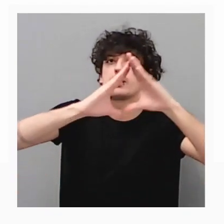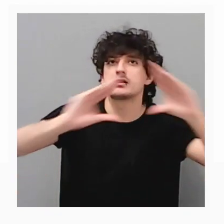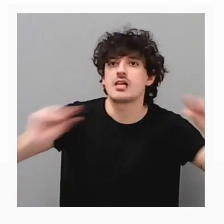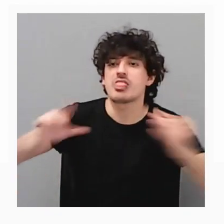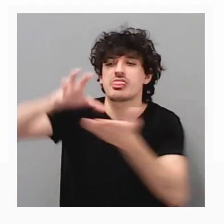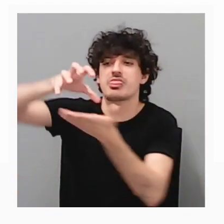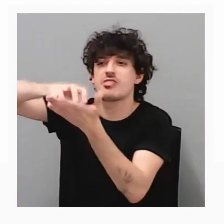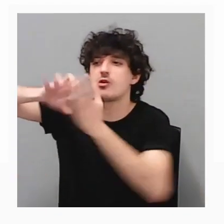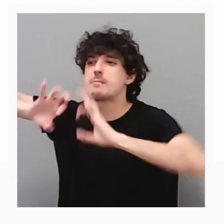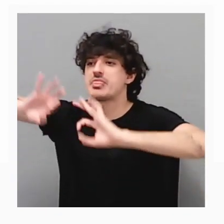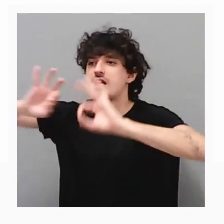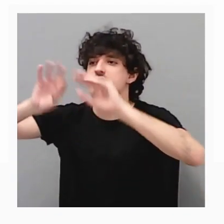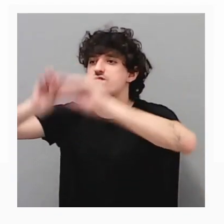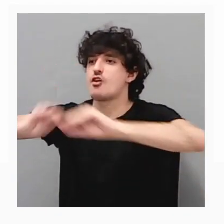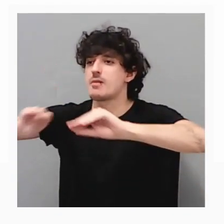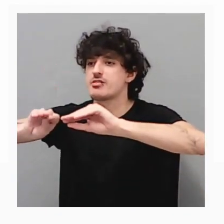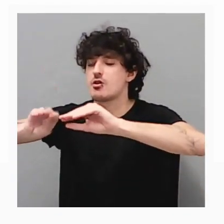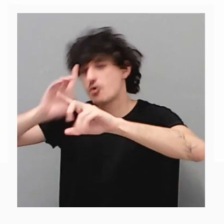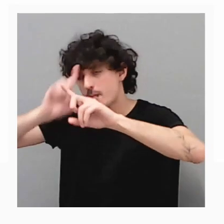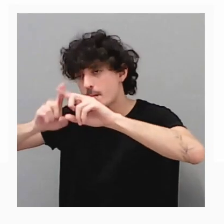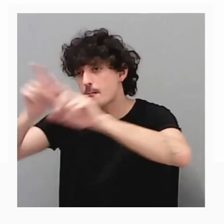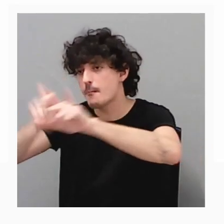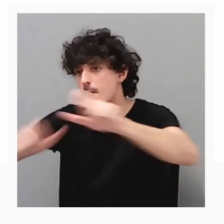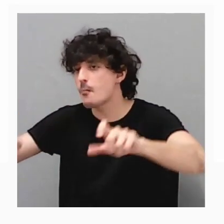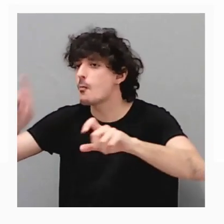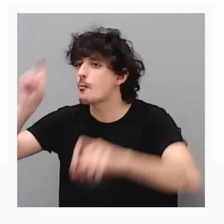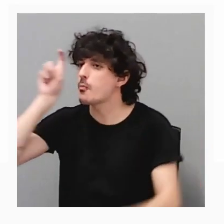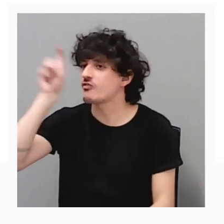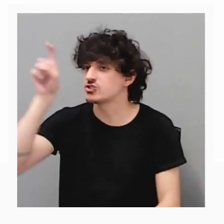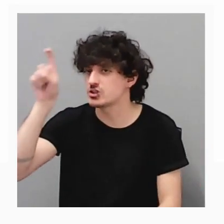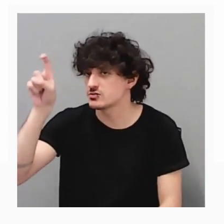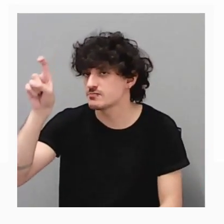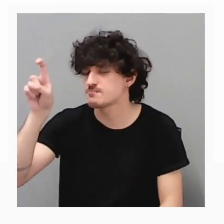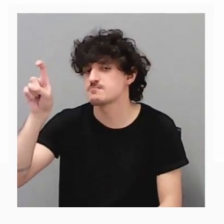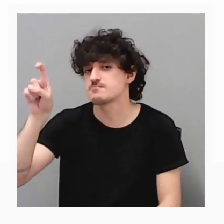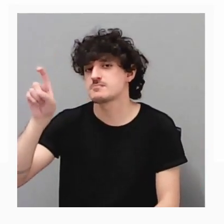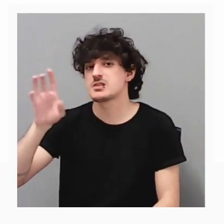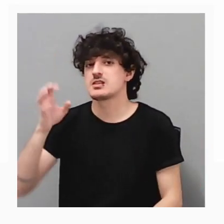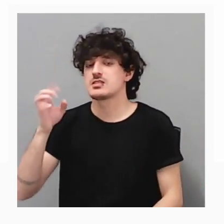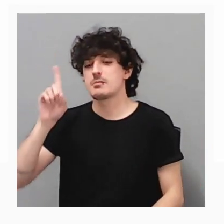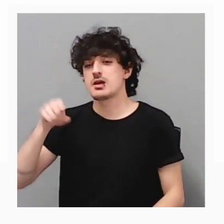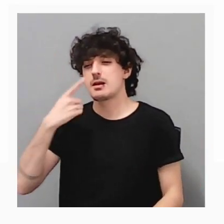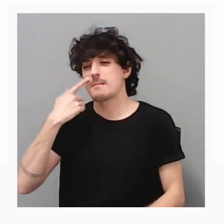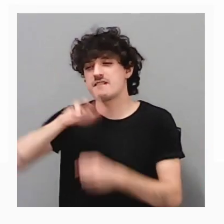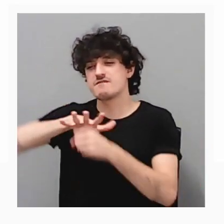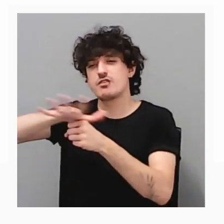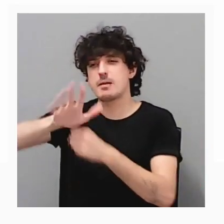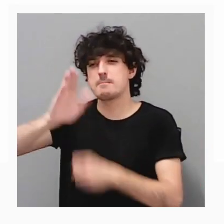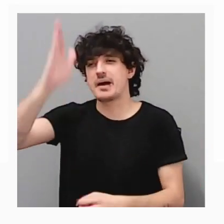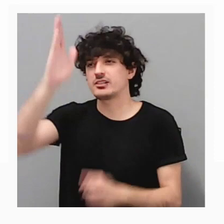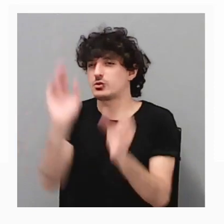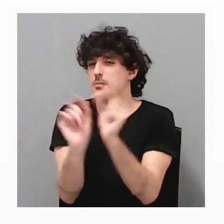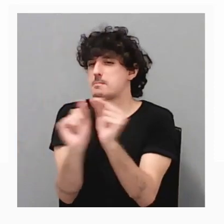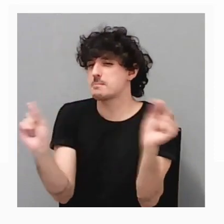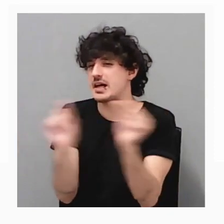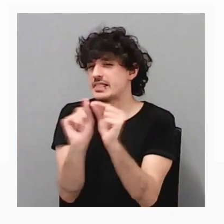de profesores. Y después, claro, tenemos que mejorar lo que hacemos, medimos el impacto. No podemos decir que